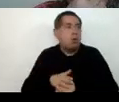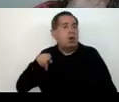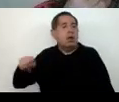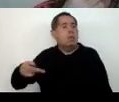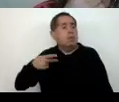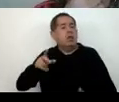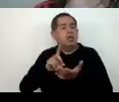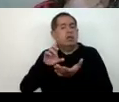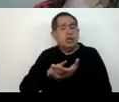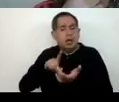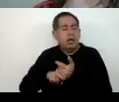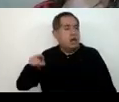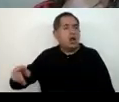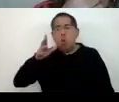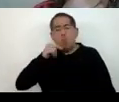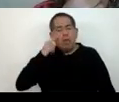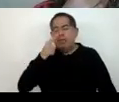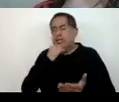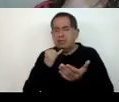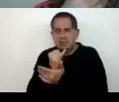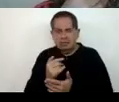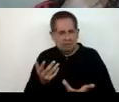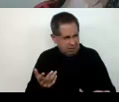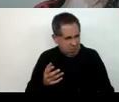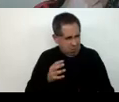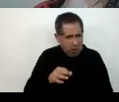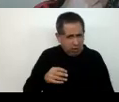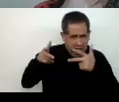discapacidad no puede decidir, ¿se puede llevar a cabo?